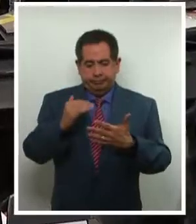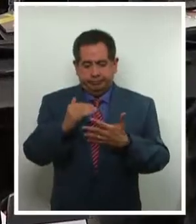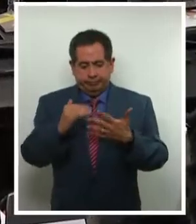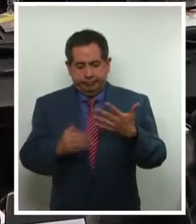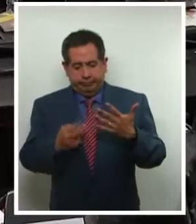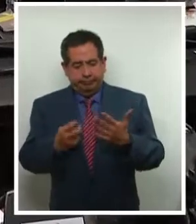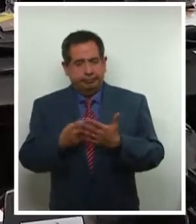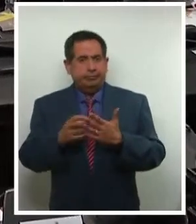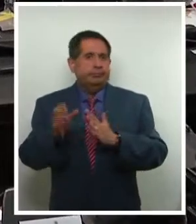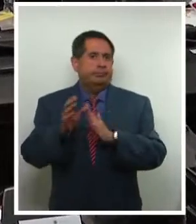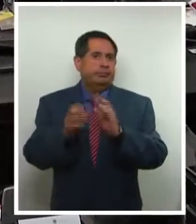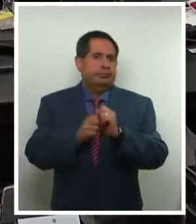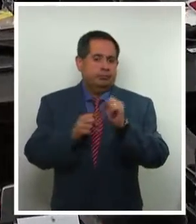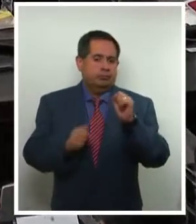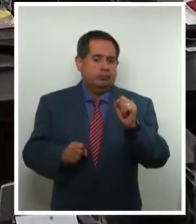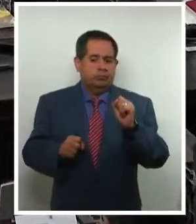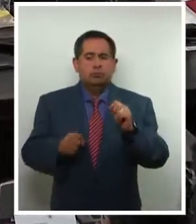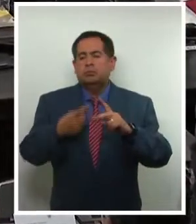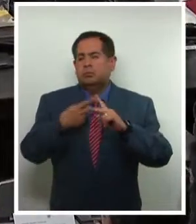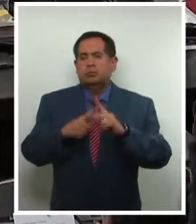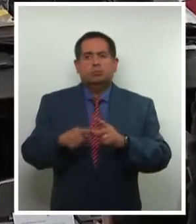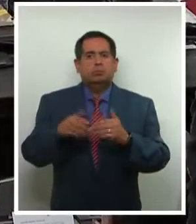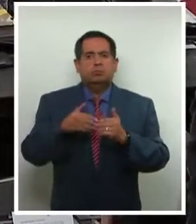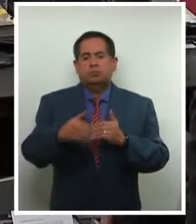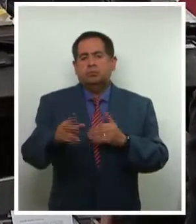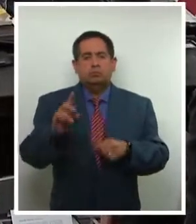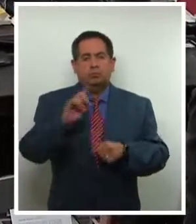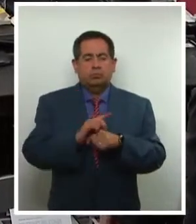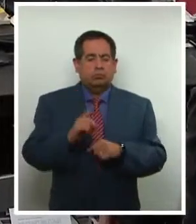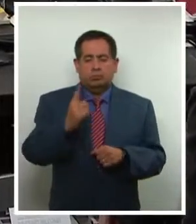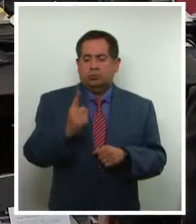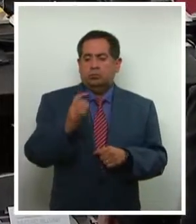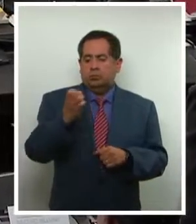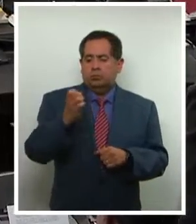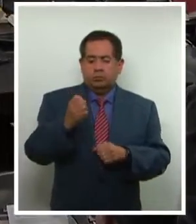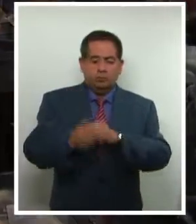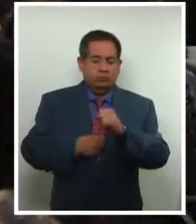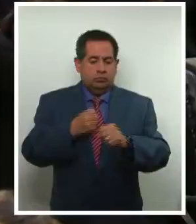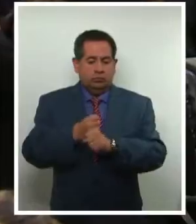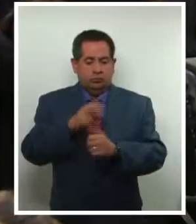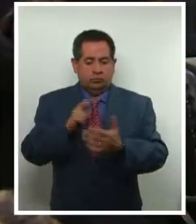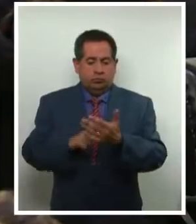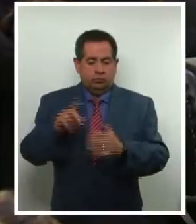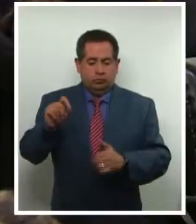esta Constitución entrarán en vigor el 1 de enero de